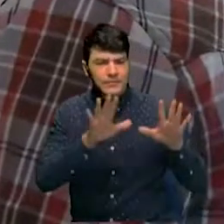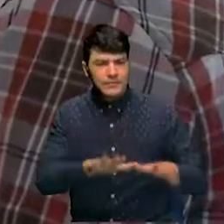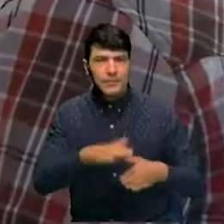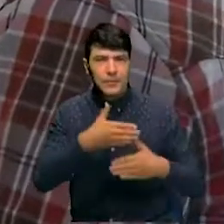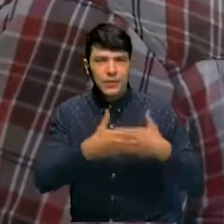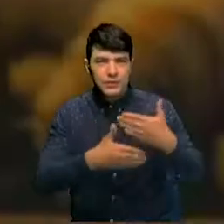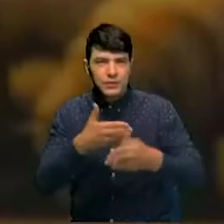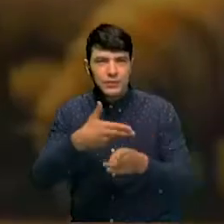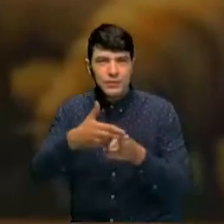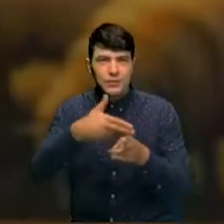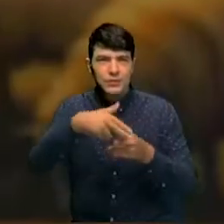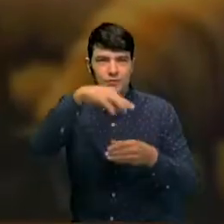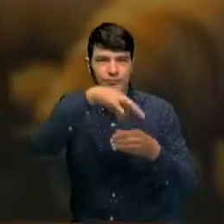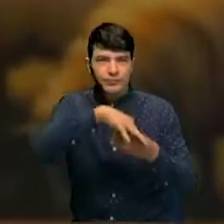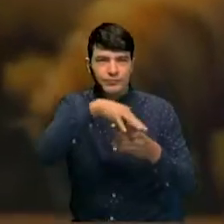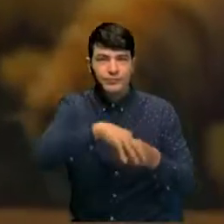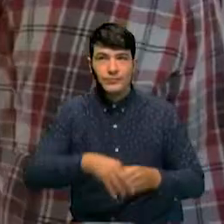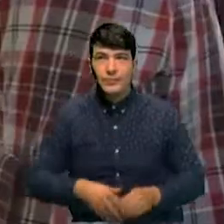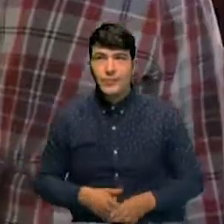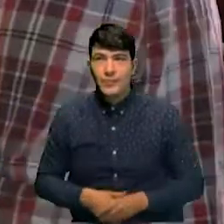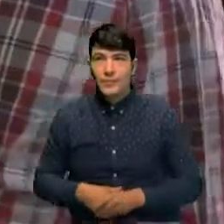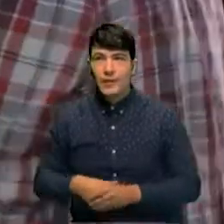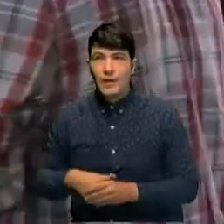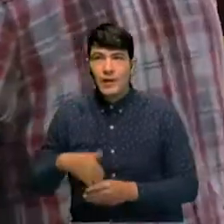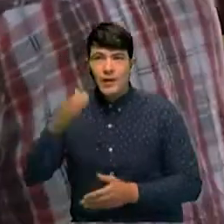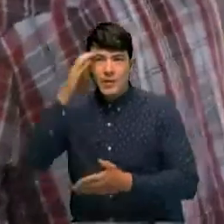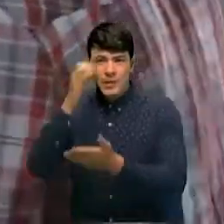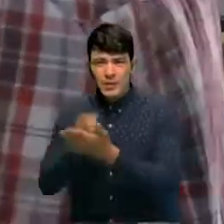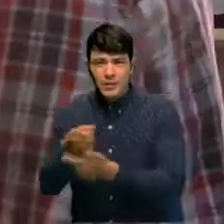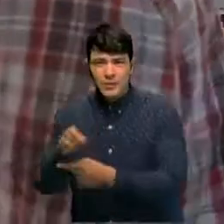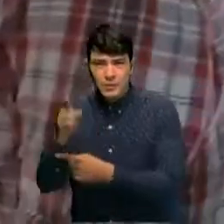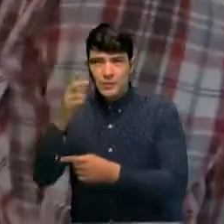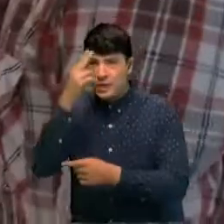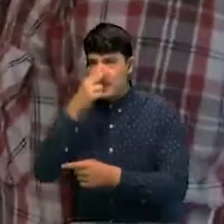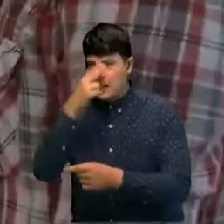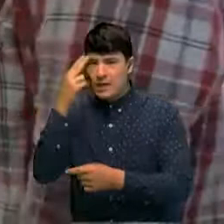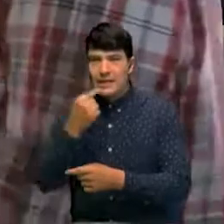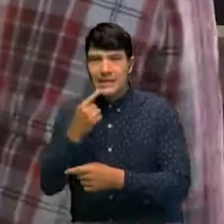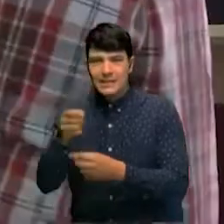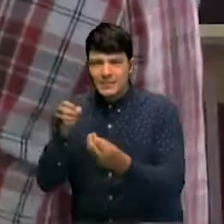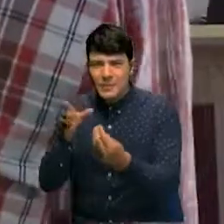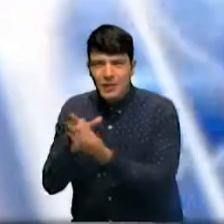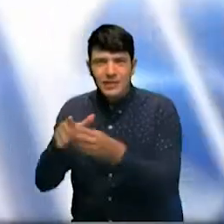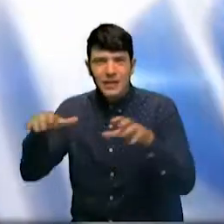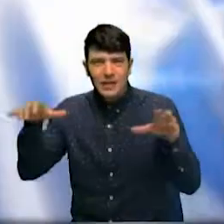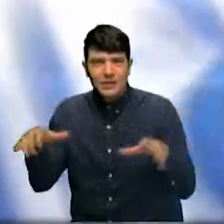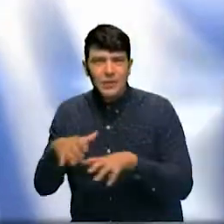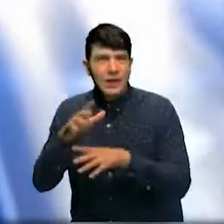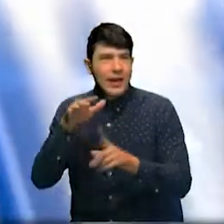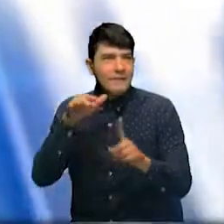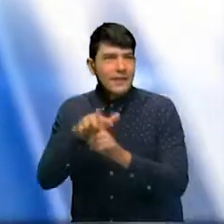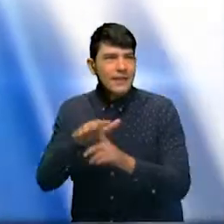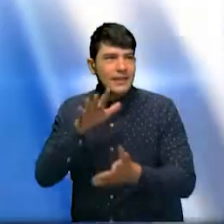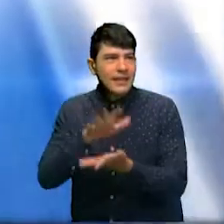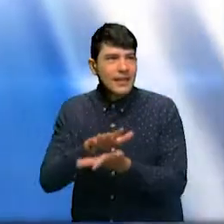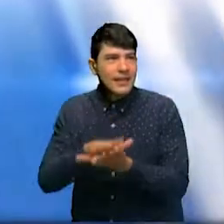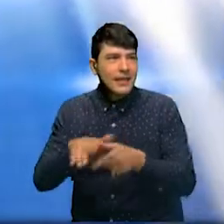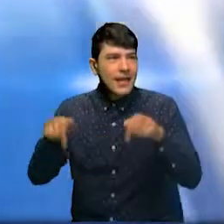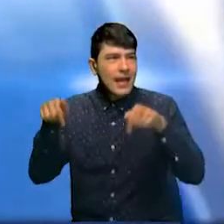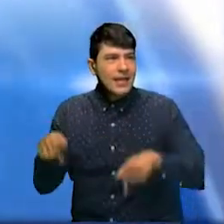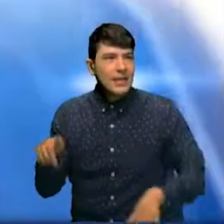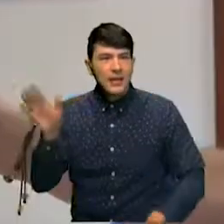mensaje, la Iglesia Católica se pronunció ante el temor generado en norte de Santander por los hechos que han alterado la tranquilidad en el